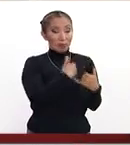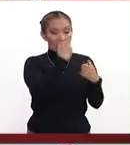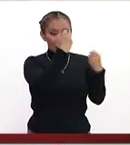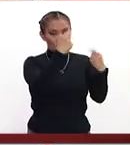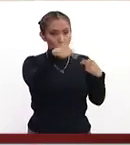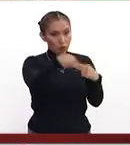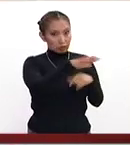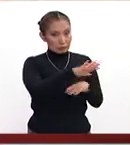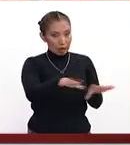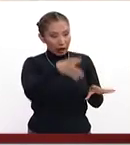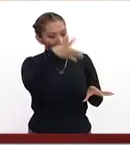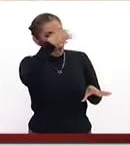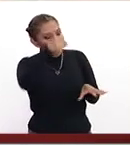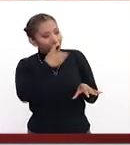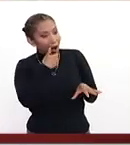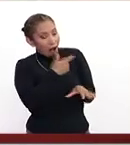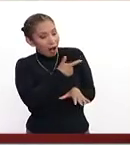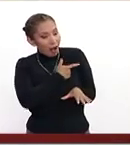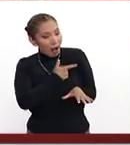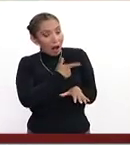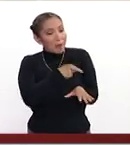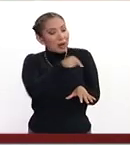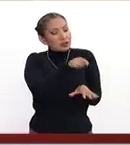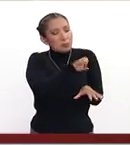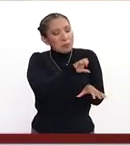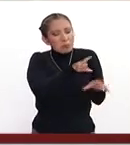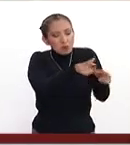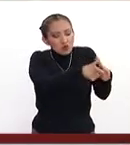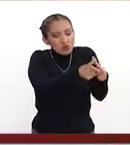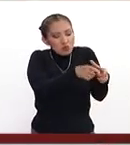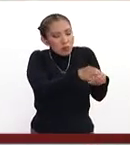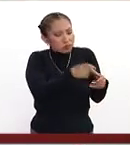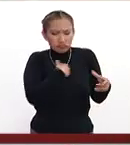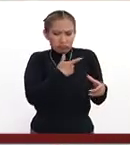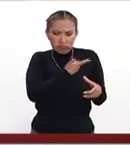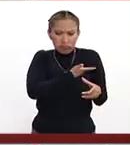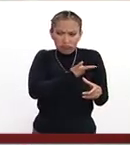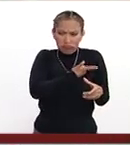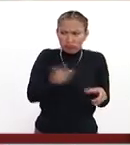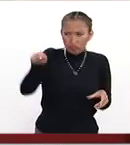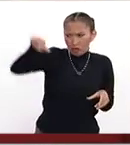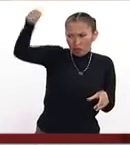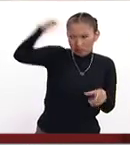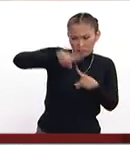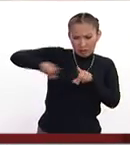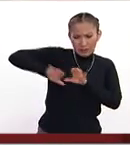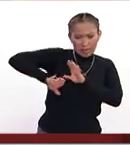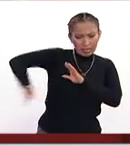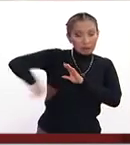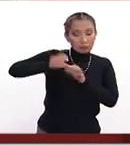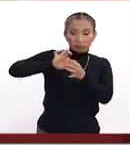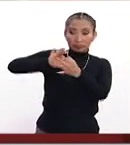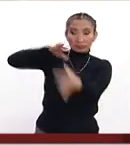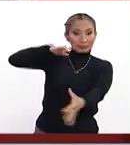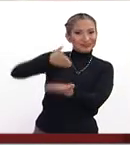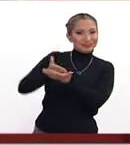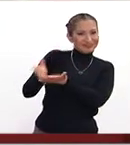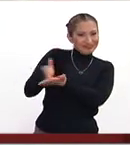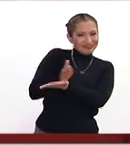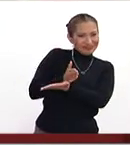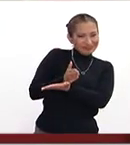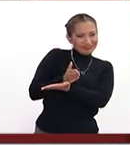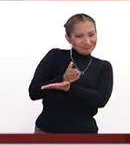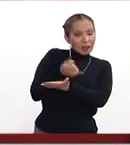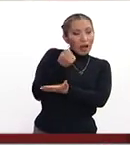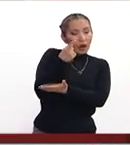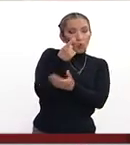algunos sí asimilaron eso, pero estos particularmente dijeron, no, nosotros queremos hacer otra cosa, y se separaron, digamos,